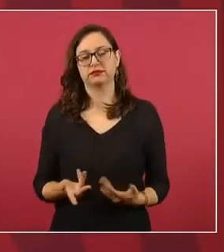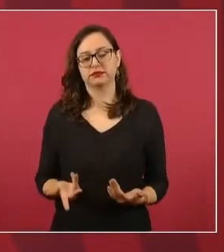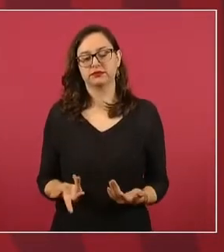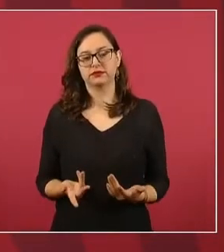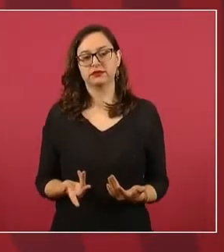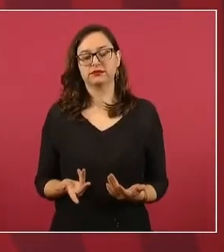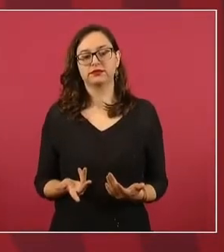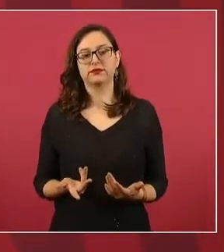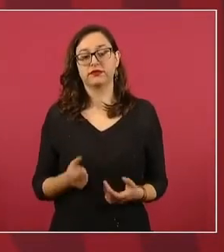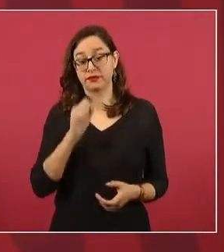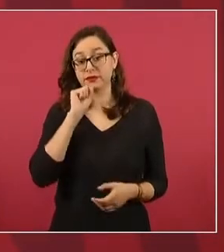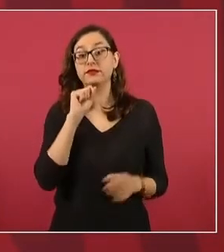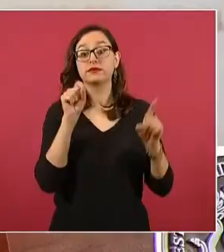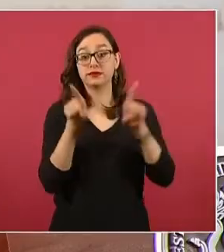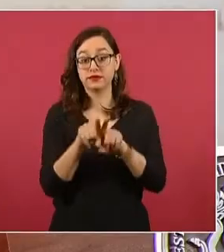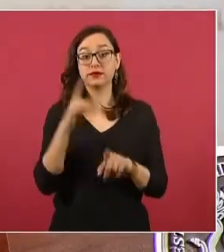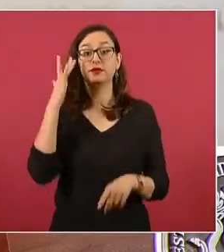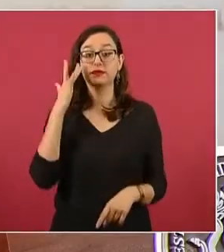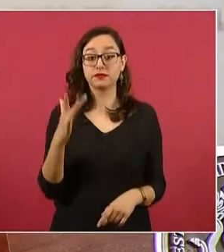San Vicente